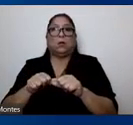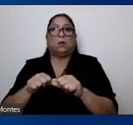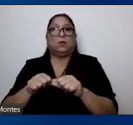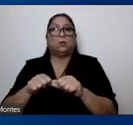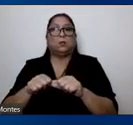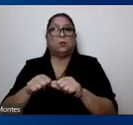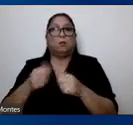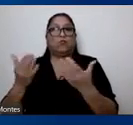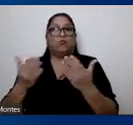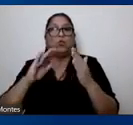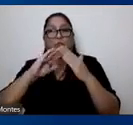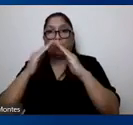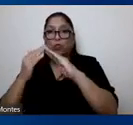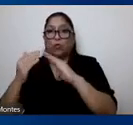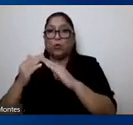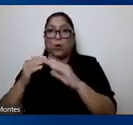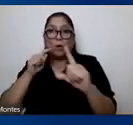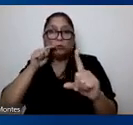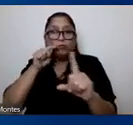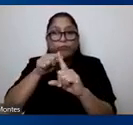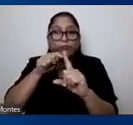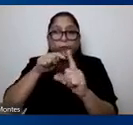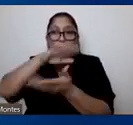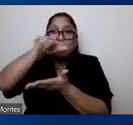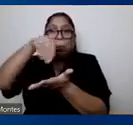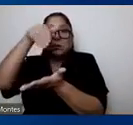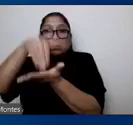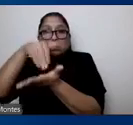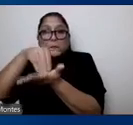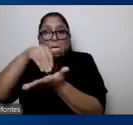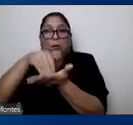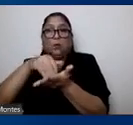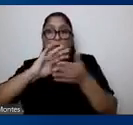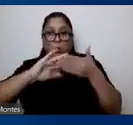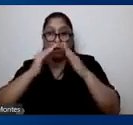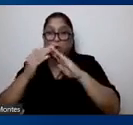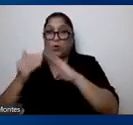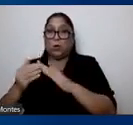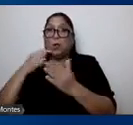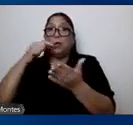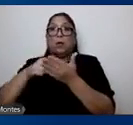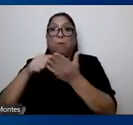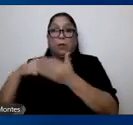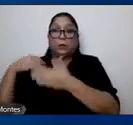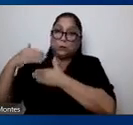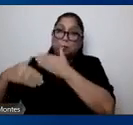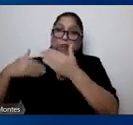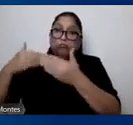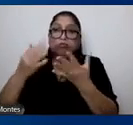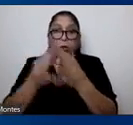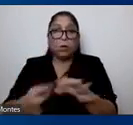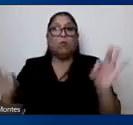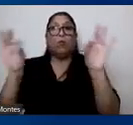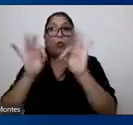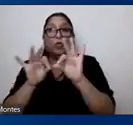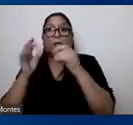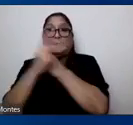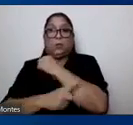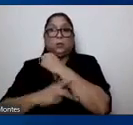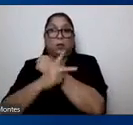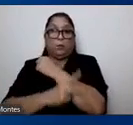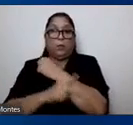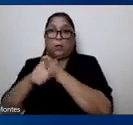los puntos capitales más trascendentales de nuestro país. Entonces, era